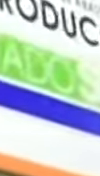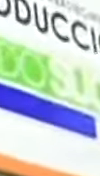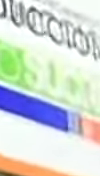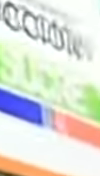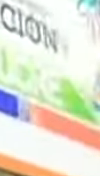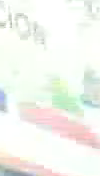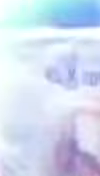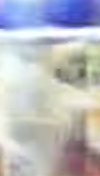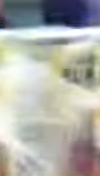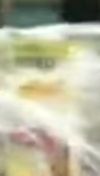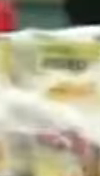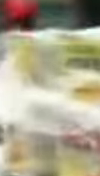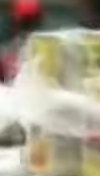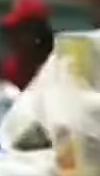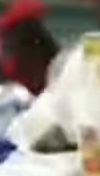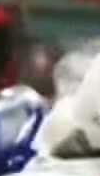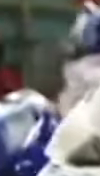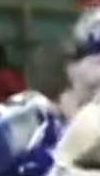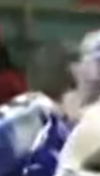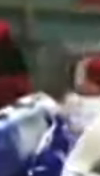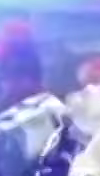Abastecimiento y Producción.